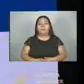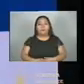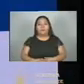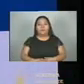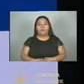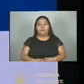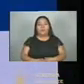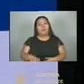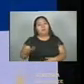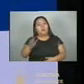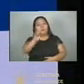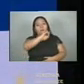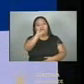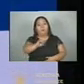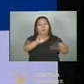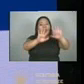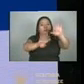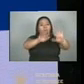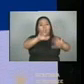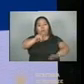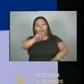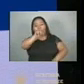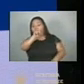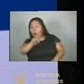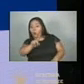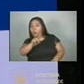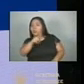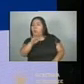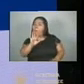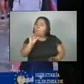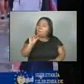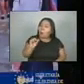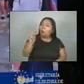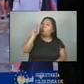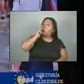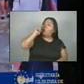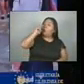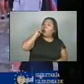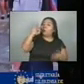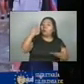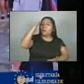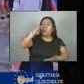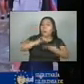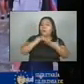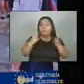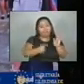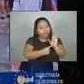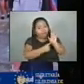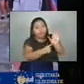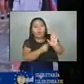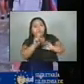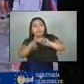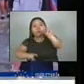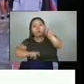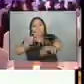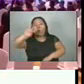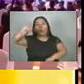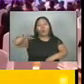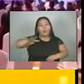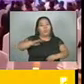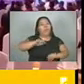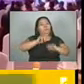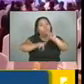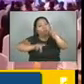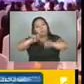Un 93.1% ha disminuido el consumo del tabaco en el país. Así se reflejó en la cuarta edición de la encuesta